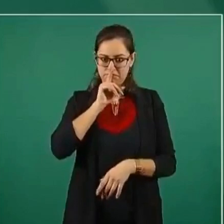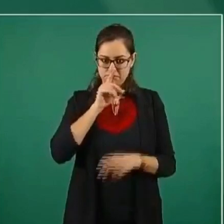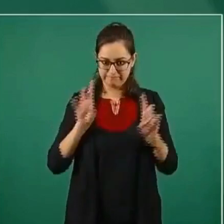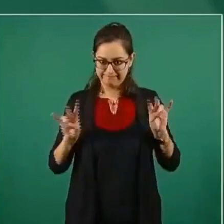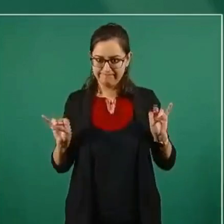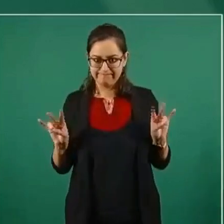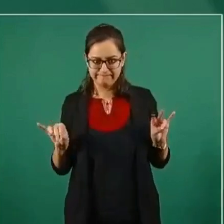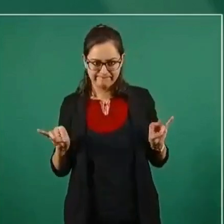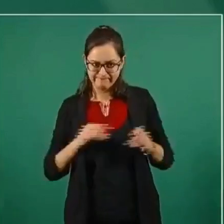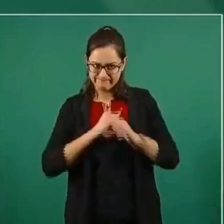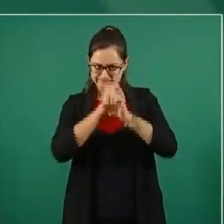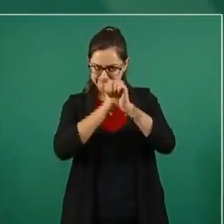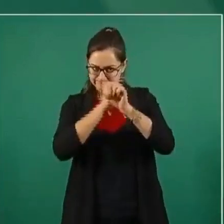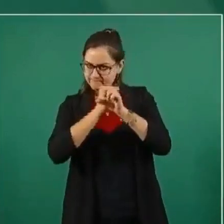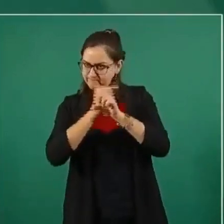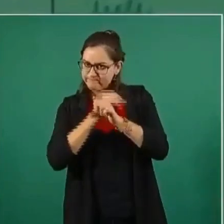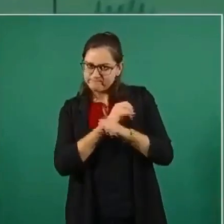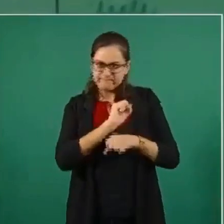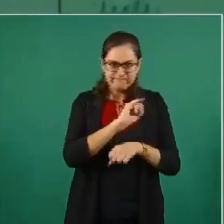despiertos, avispados,